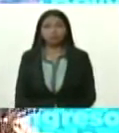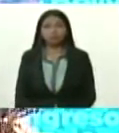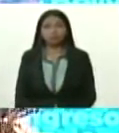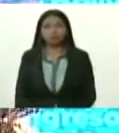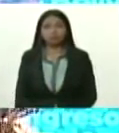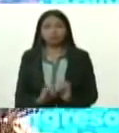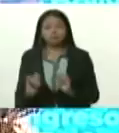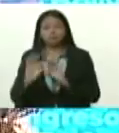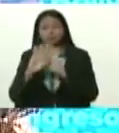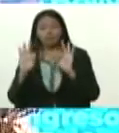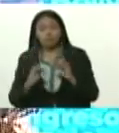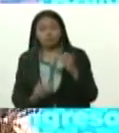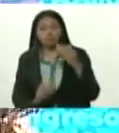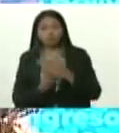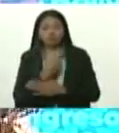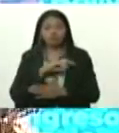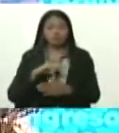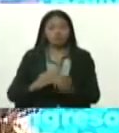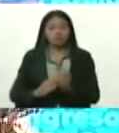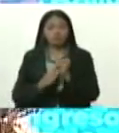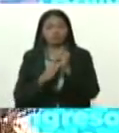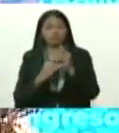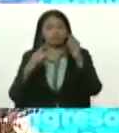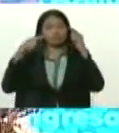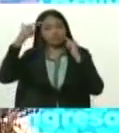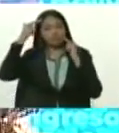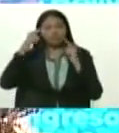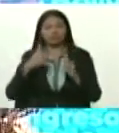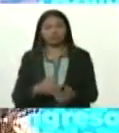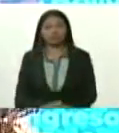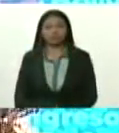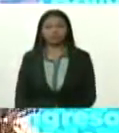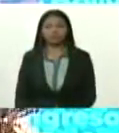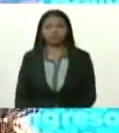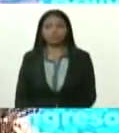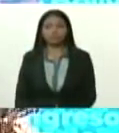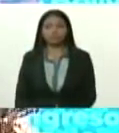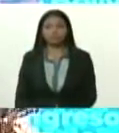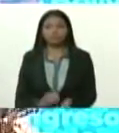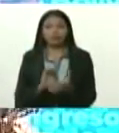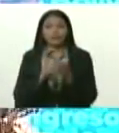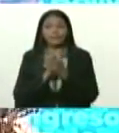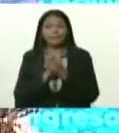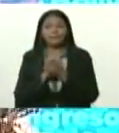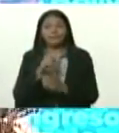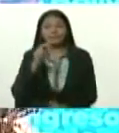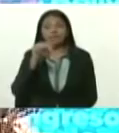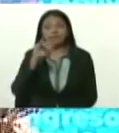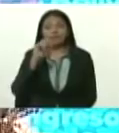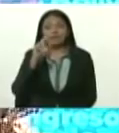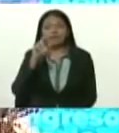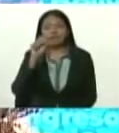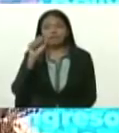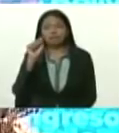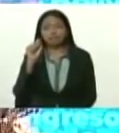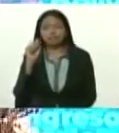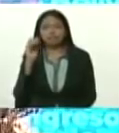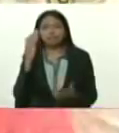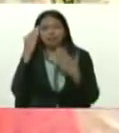Así fue fundado por nuestro comandante Hugo Chávez. Compañera Nirsa Maldonado también, mi saludo de